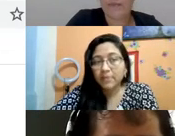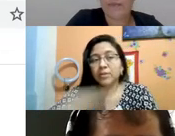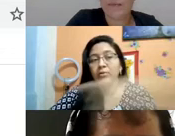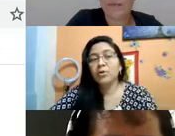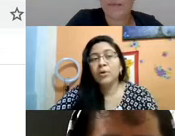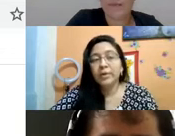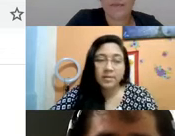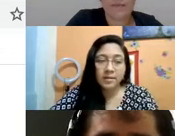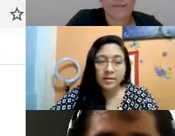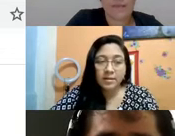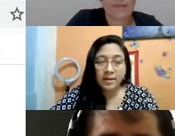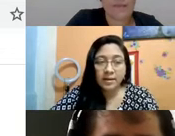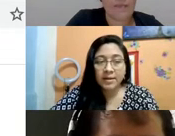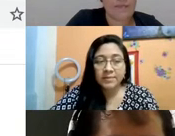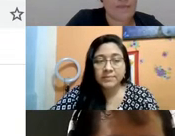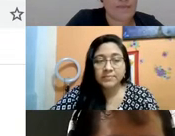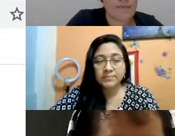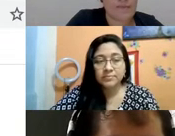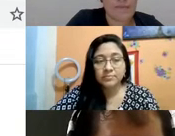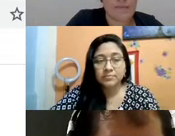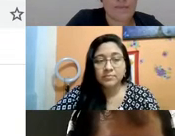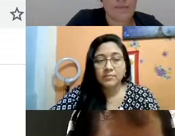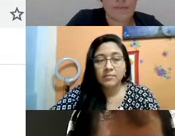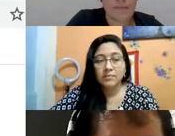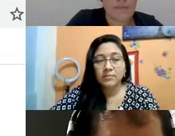Van a encontrar todas las carreras.